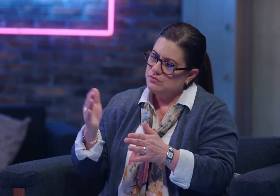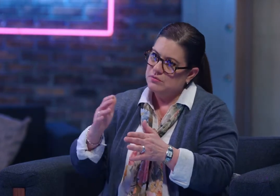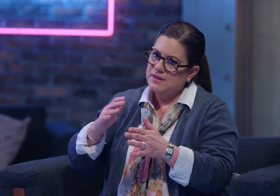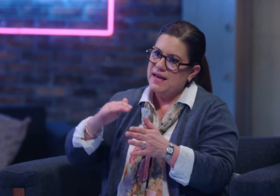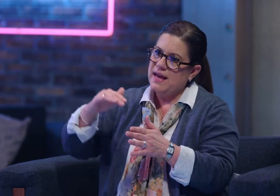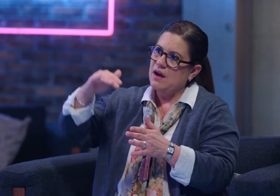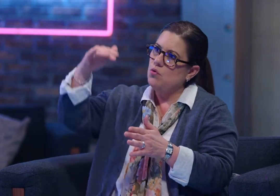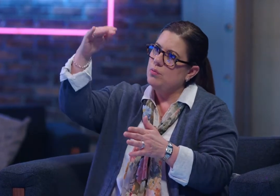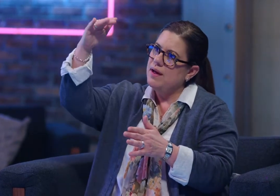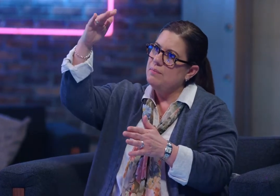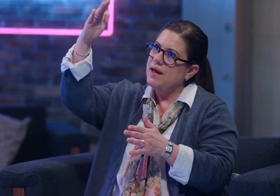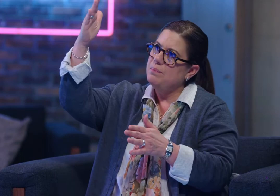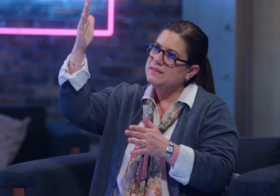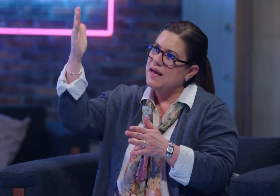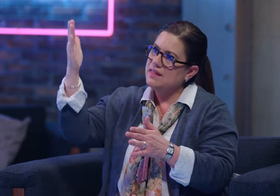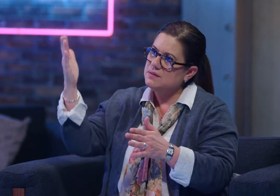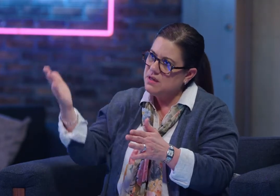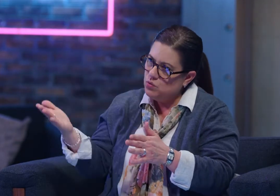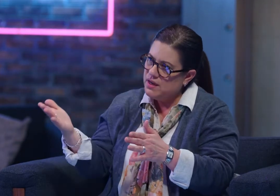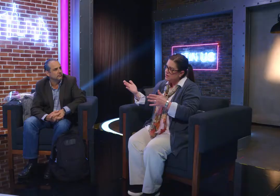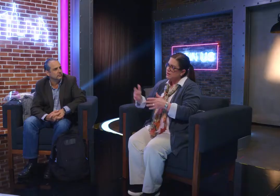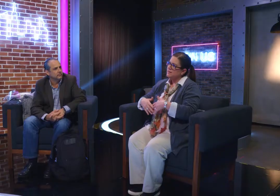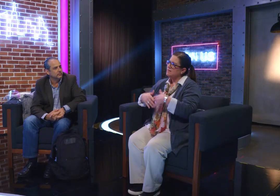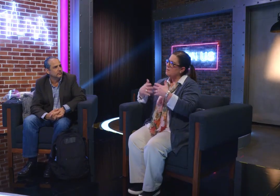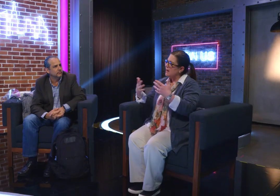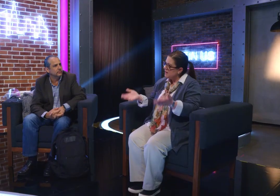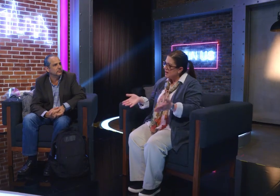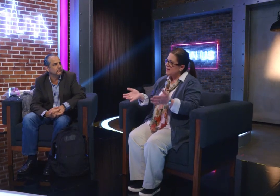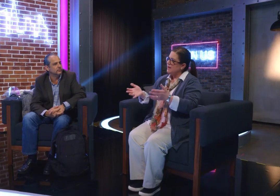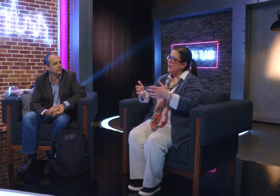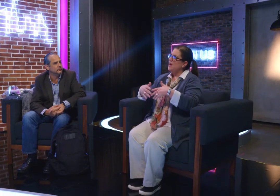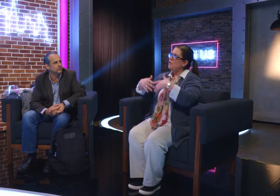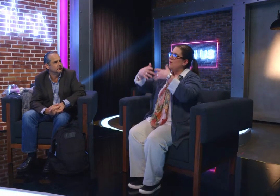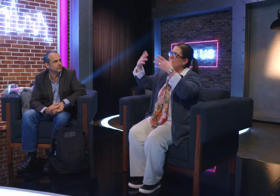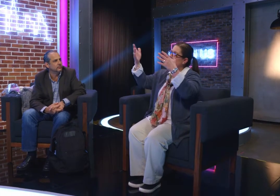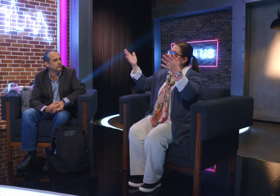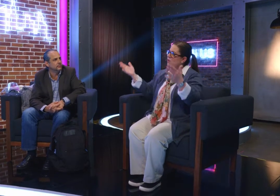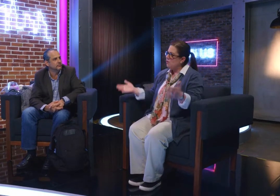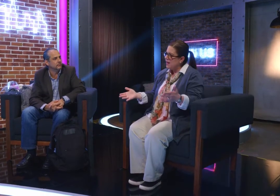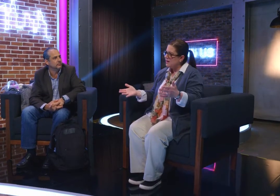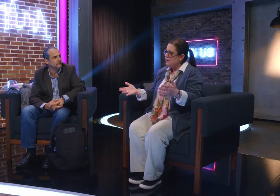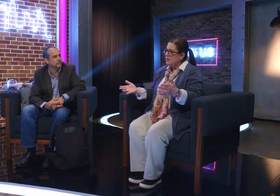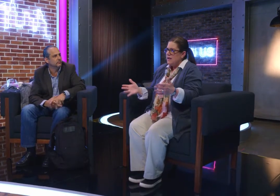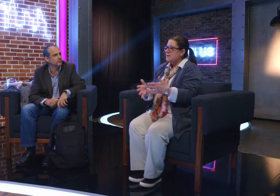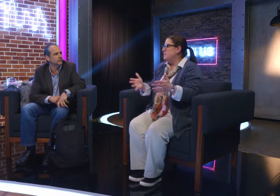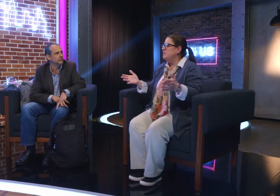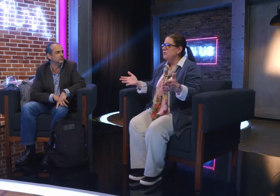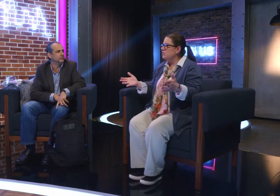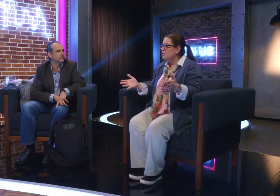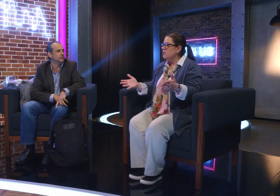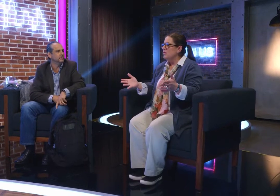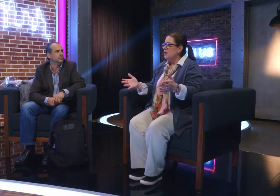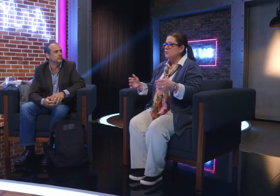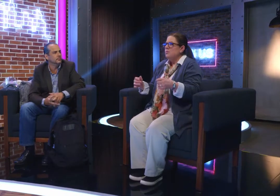ilusión de que la curva va a empezar a disminuir, que se va a aplanar, que algo va a mejorar, es simplemente